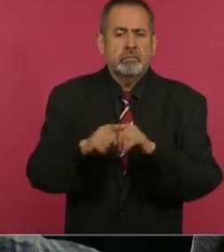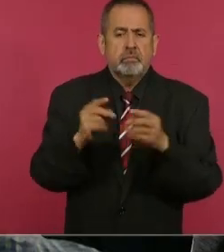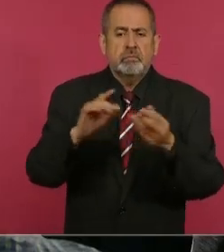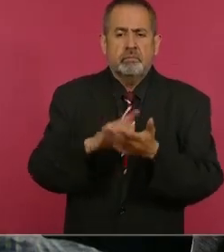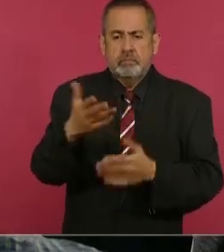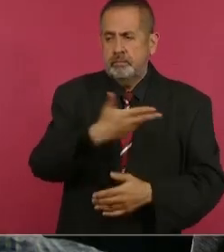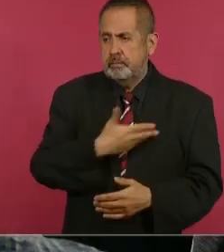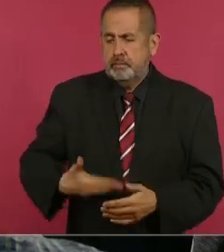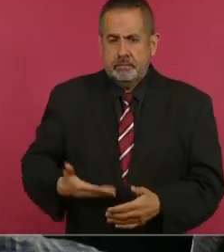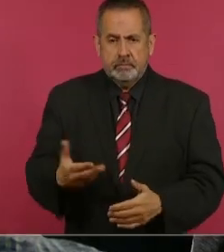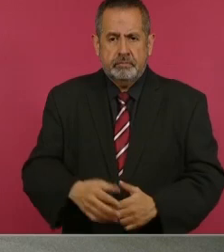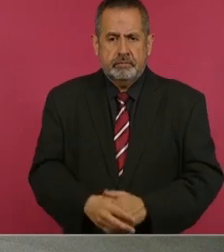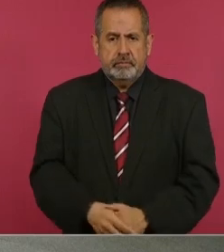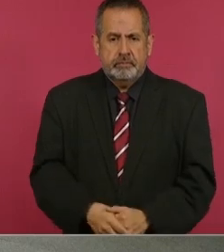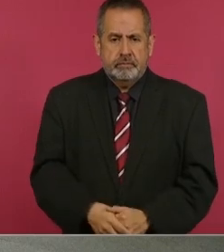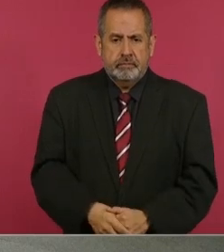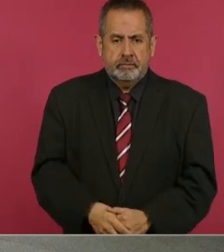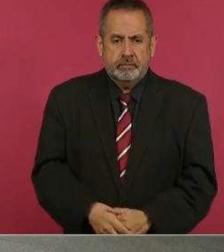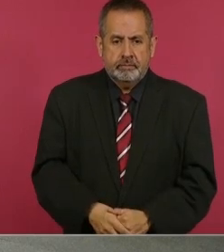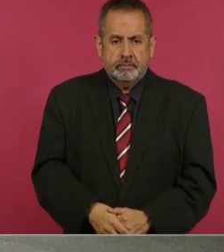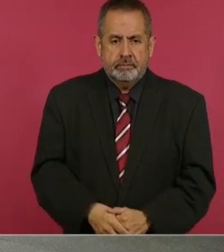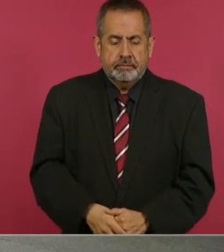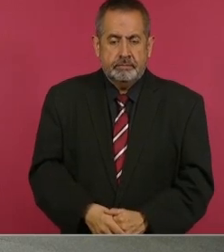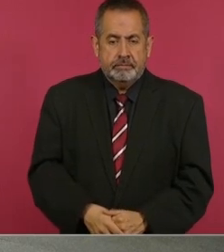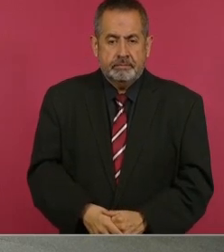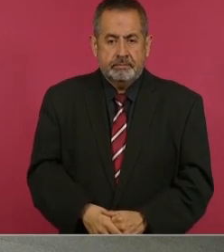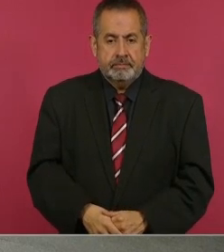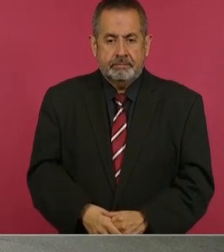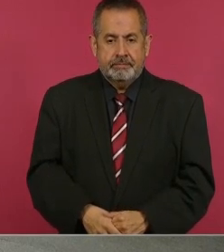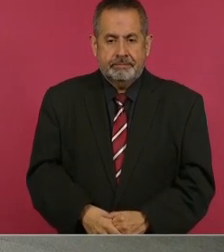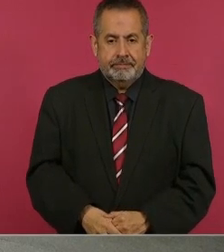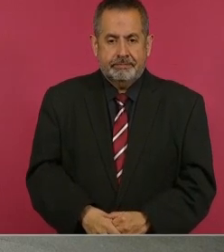presidente. Pues ya…